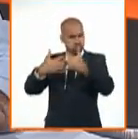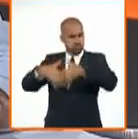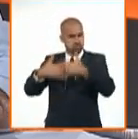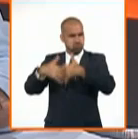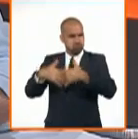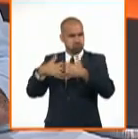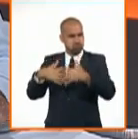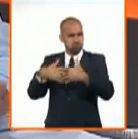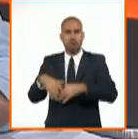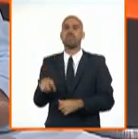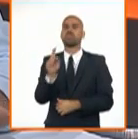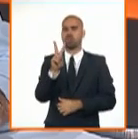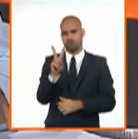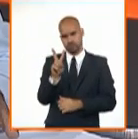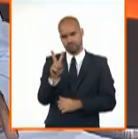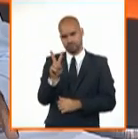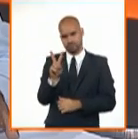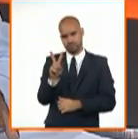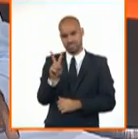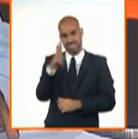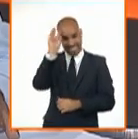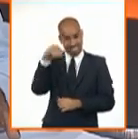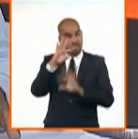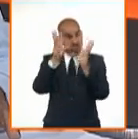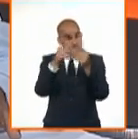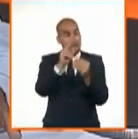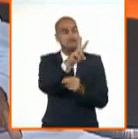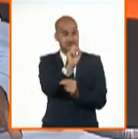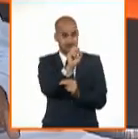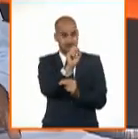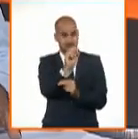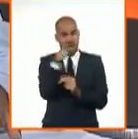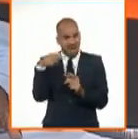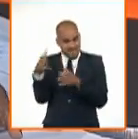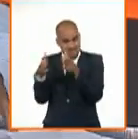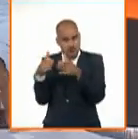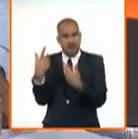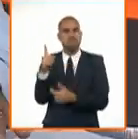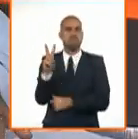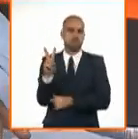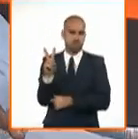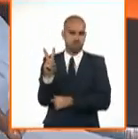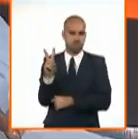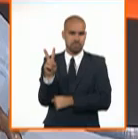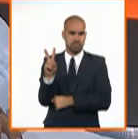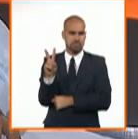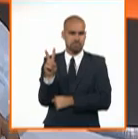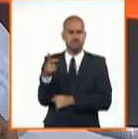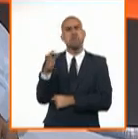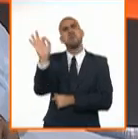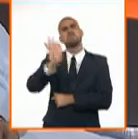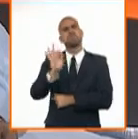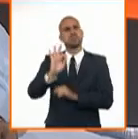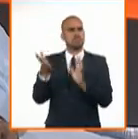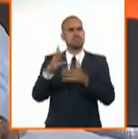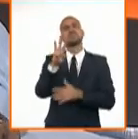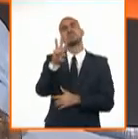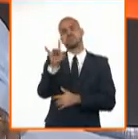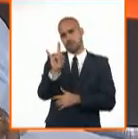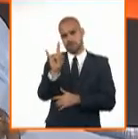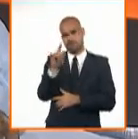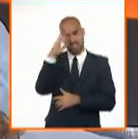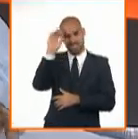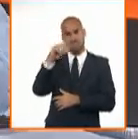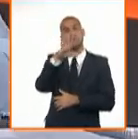bloques de los 20 o lo que eso significa 23 de agua para un 39% el ministro señalaba que estamos por debajo de 50